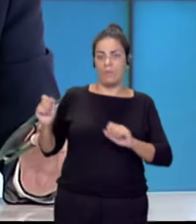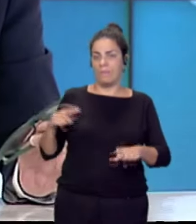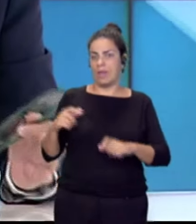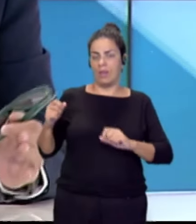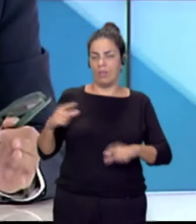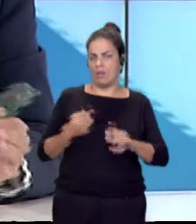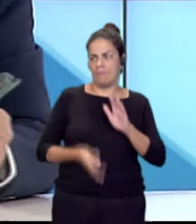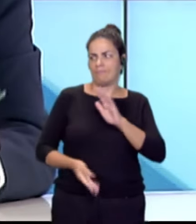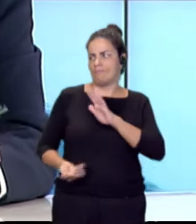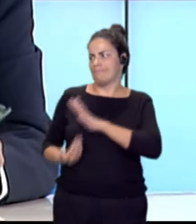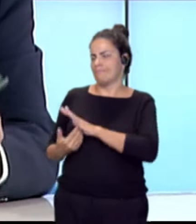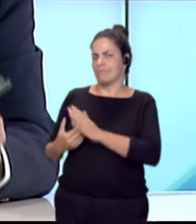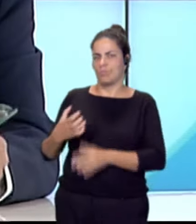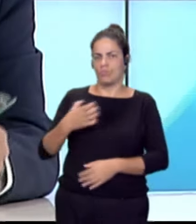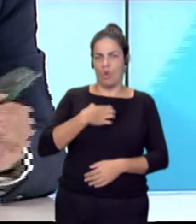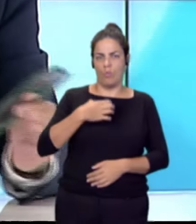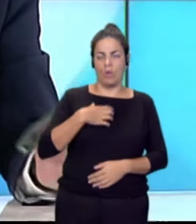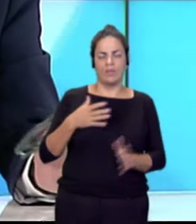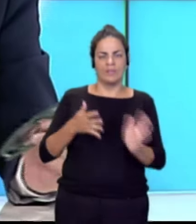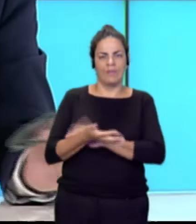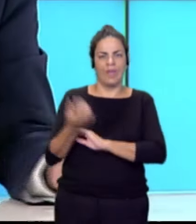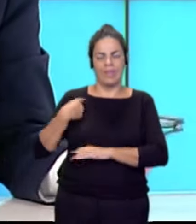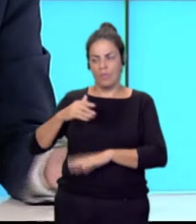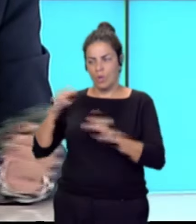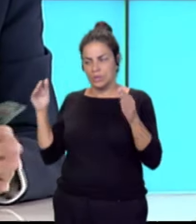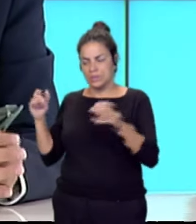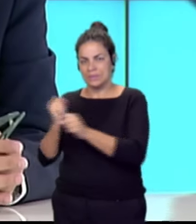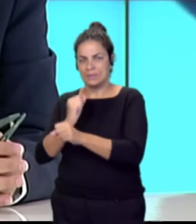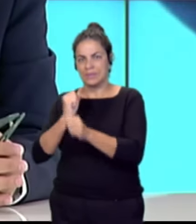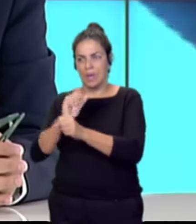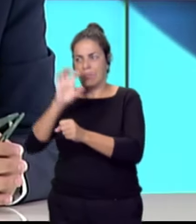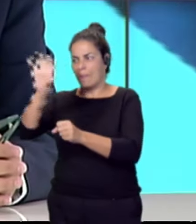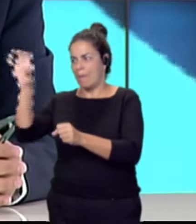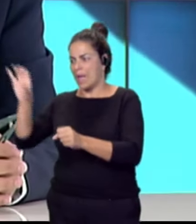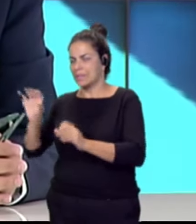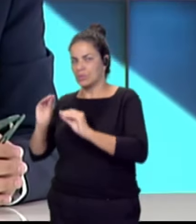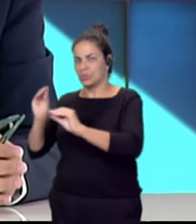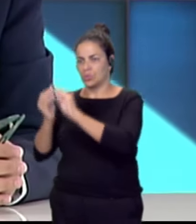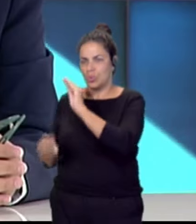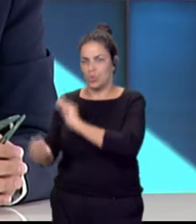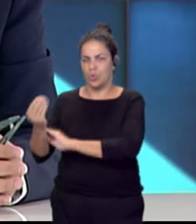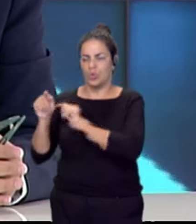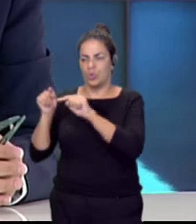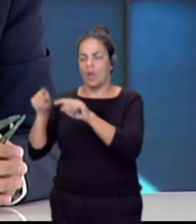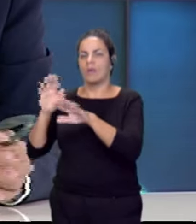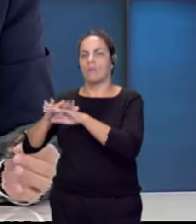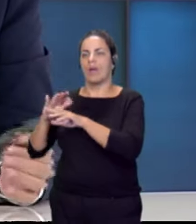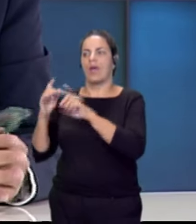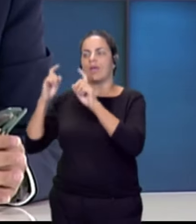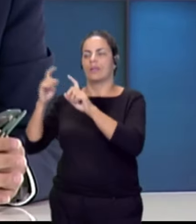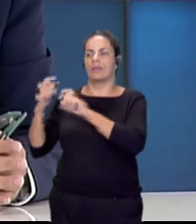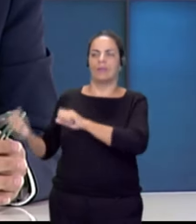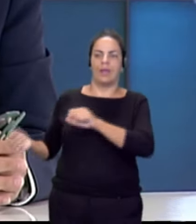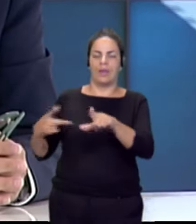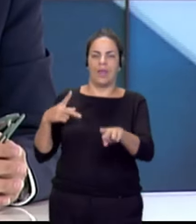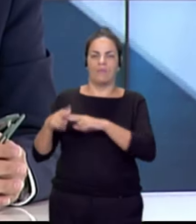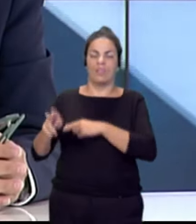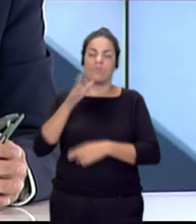hay que hacer es actuar en origen para que no se produzca. Esto es un parche más, una chapuza, producto del miedo y de la